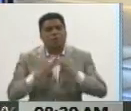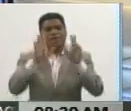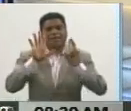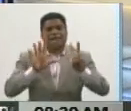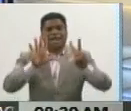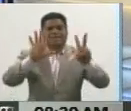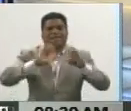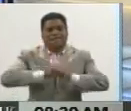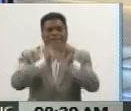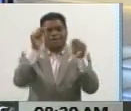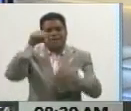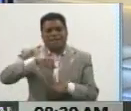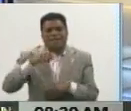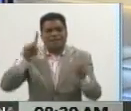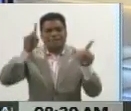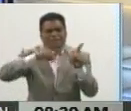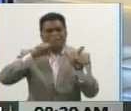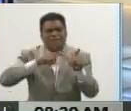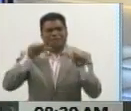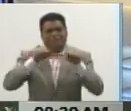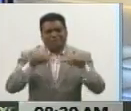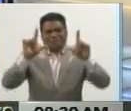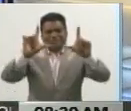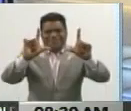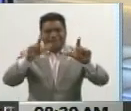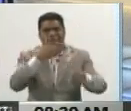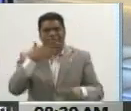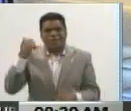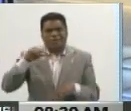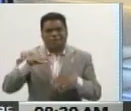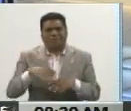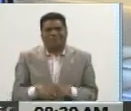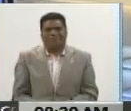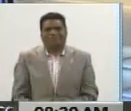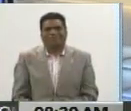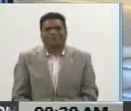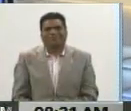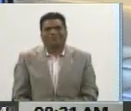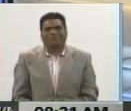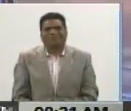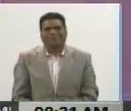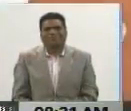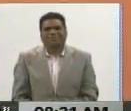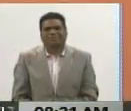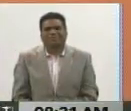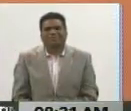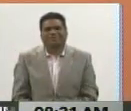mañana por acá por Venezolana de Televisión. Sigan en sintonía del mejor canal de Venezuela. Thank you.